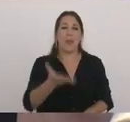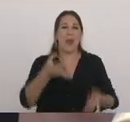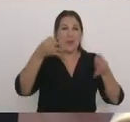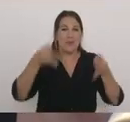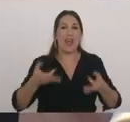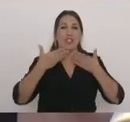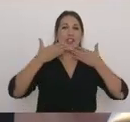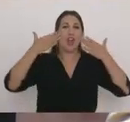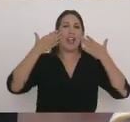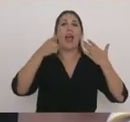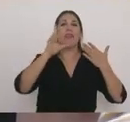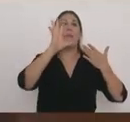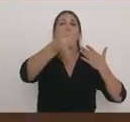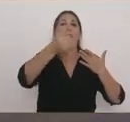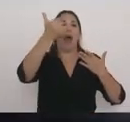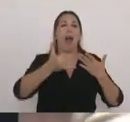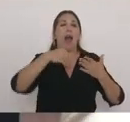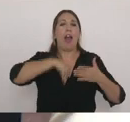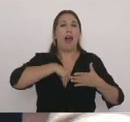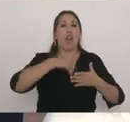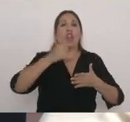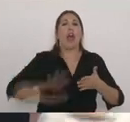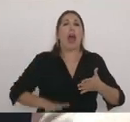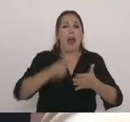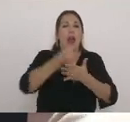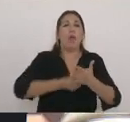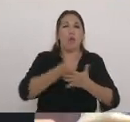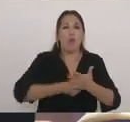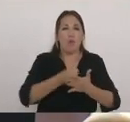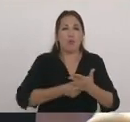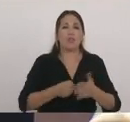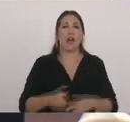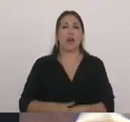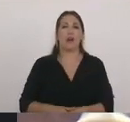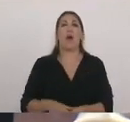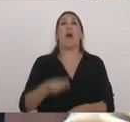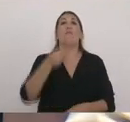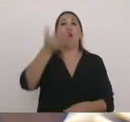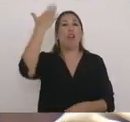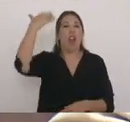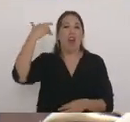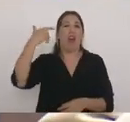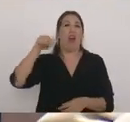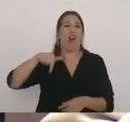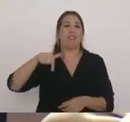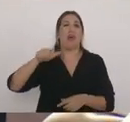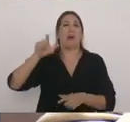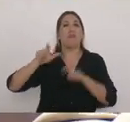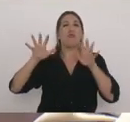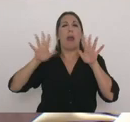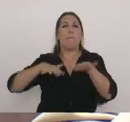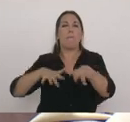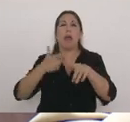de lucha, porque después de la pedrada, de la tirada de